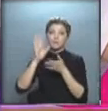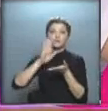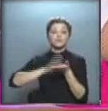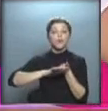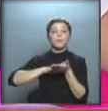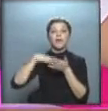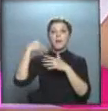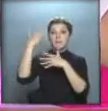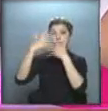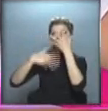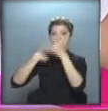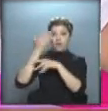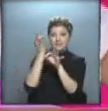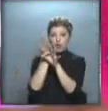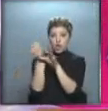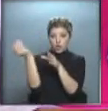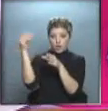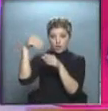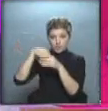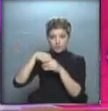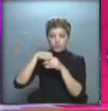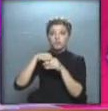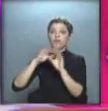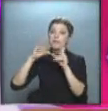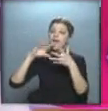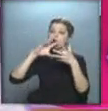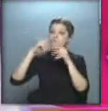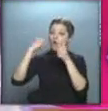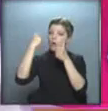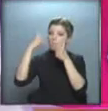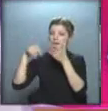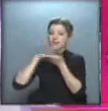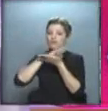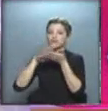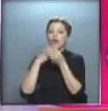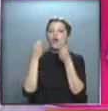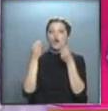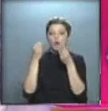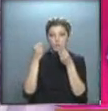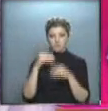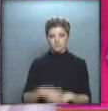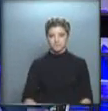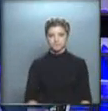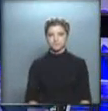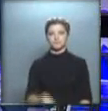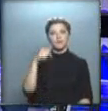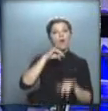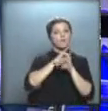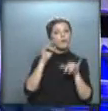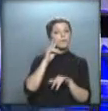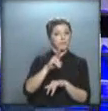La violencia, por ejemplo, en la escuela y en las formas que hay de abordarla, de resolver esta problemática. A ver, vamos a ver el